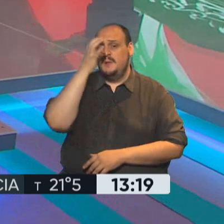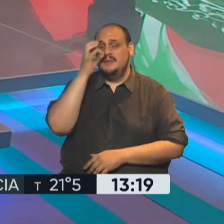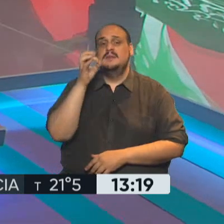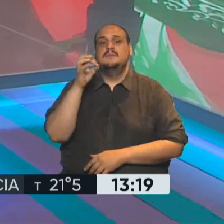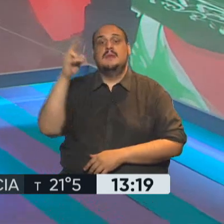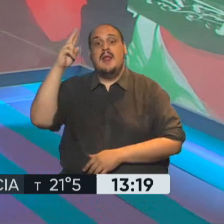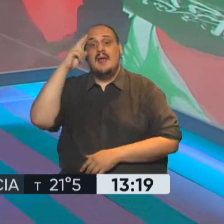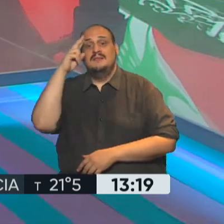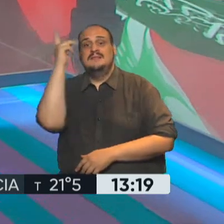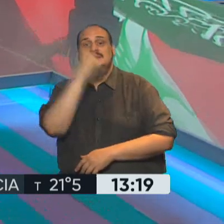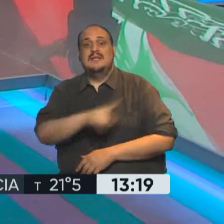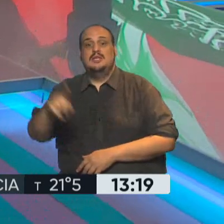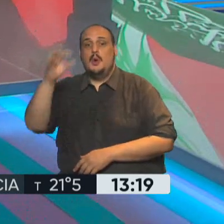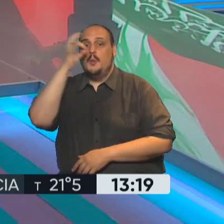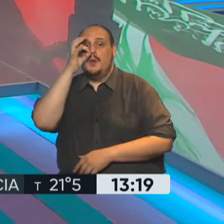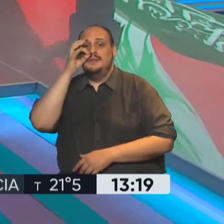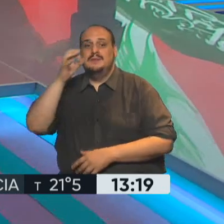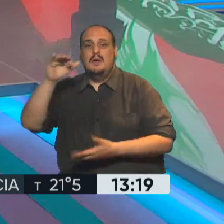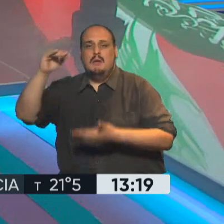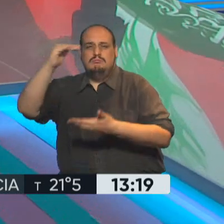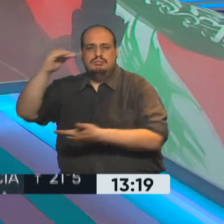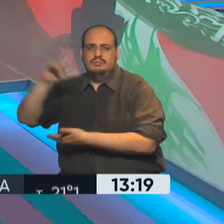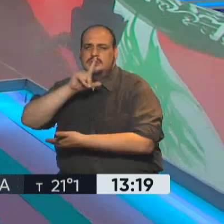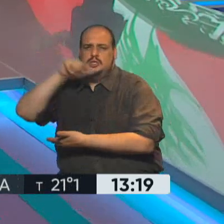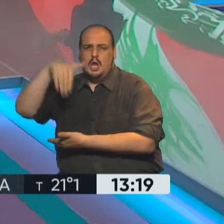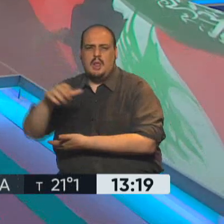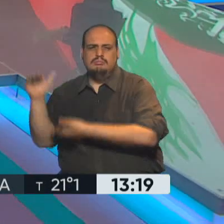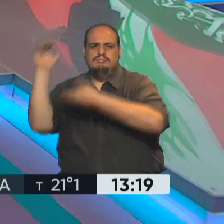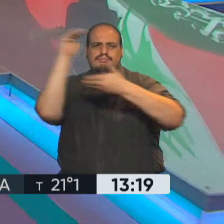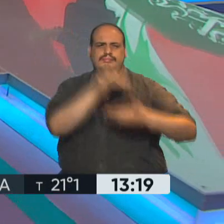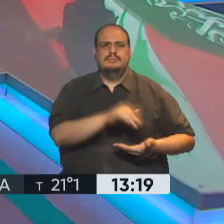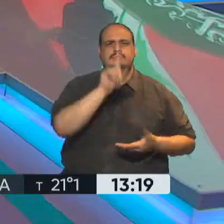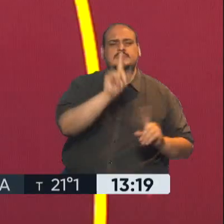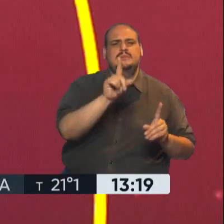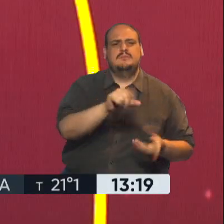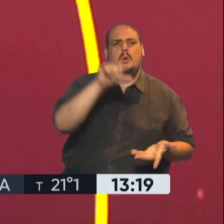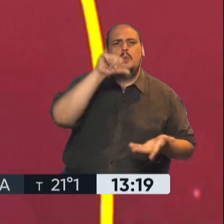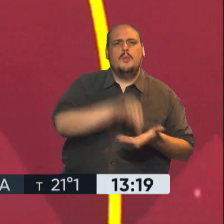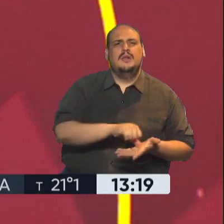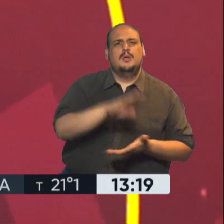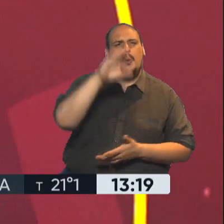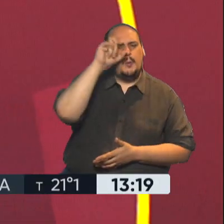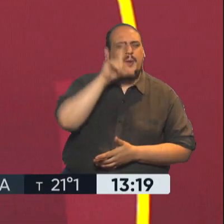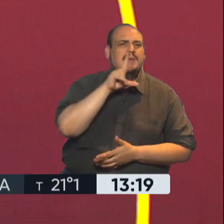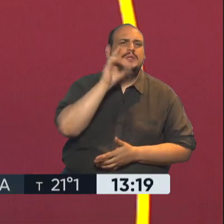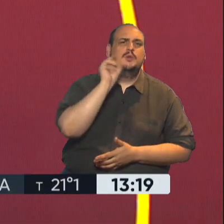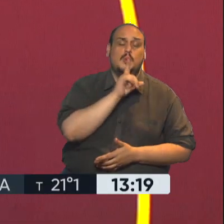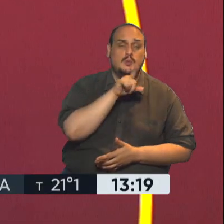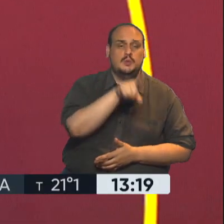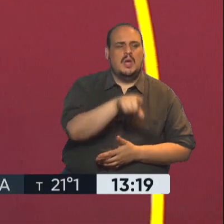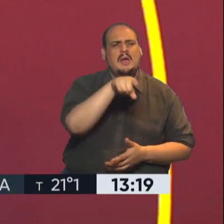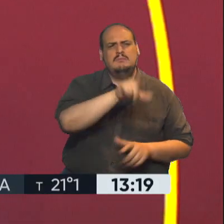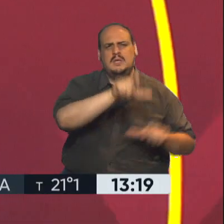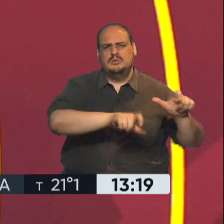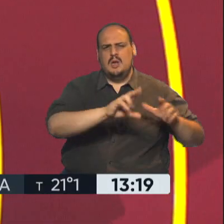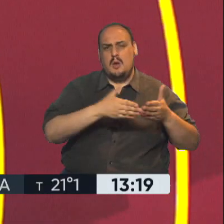120 toneladas de ayuda humanitaria al Líbano tras la explosión en el puerto de Beirut. Recordemos esa explosión en la que hubo muchos muertos en un